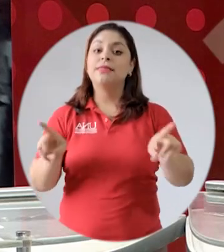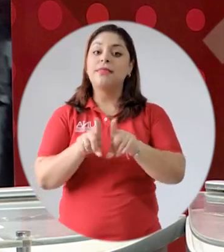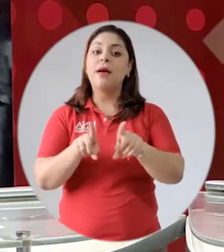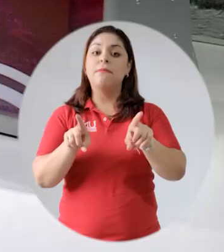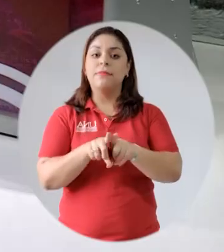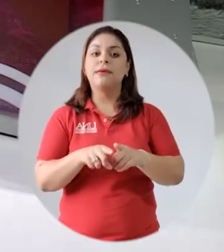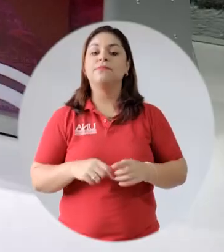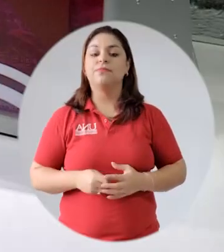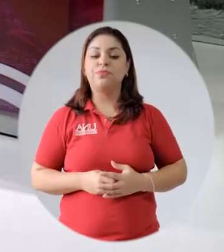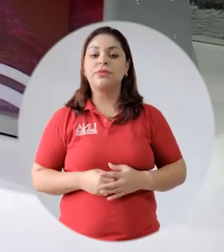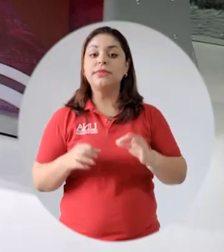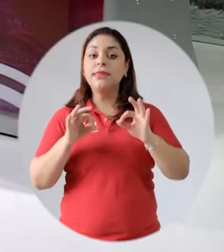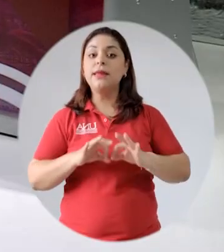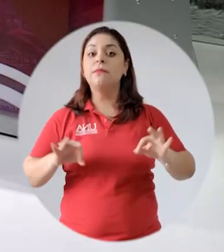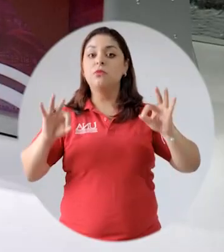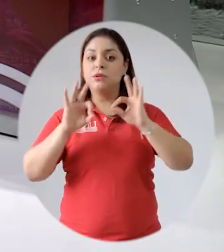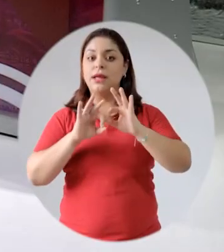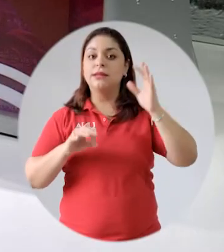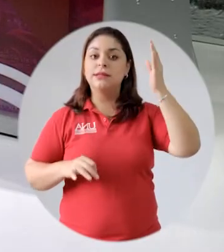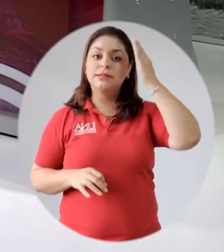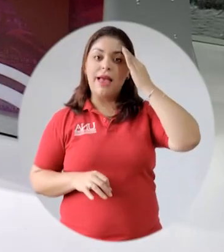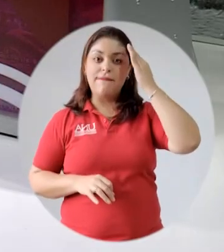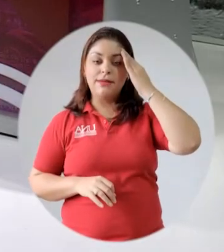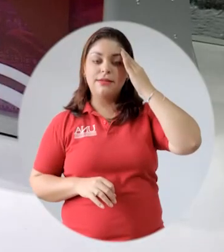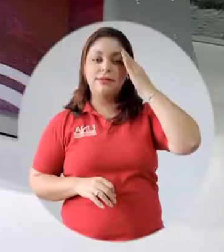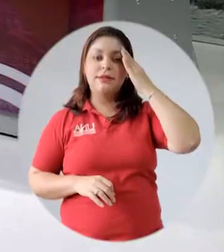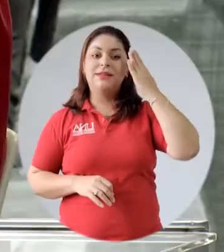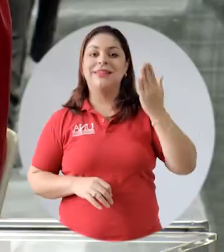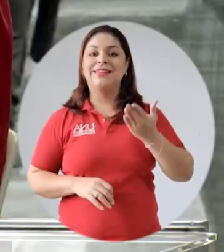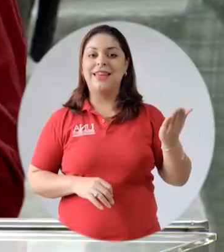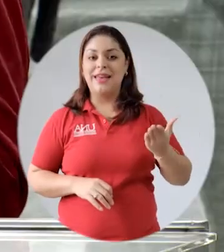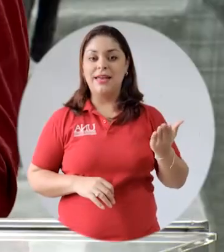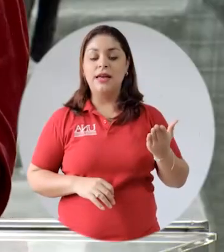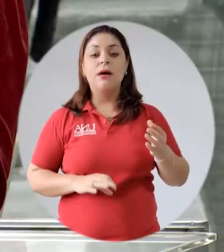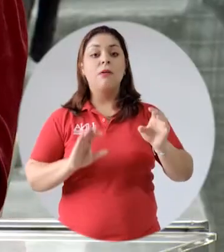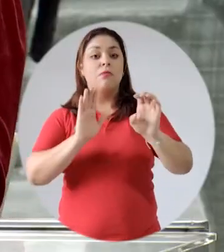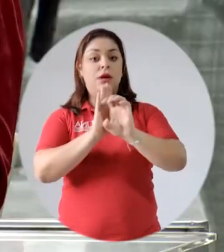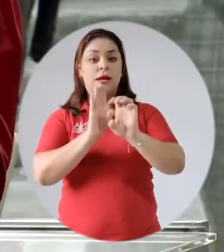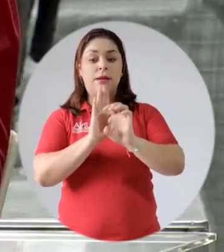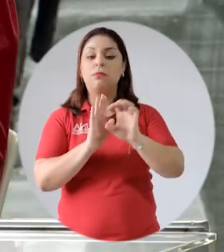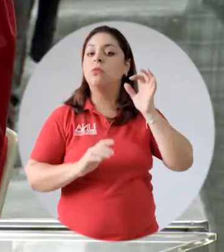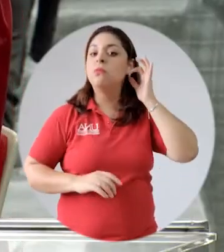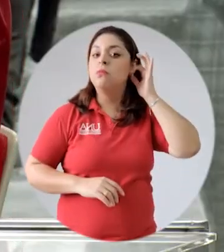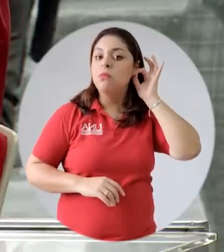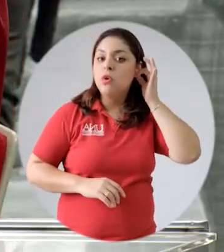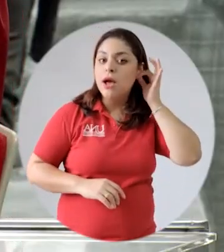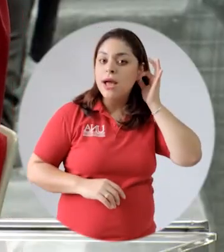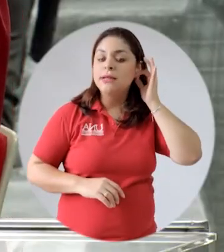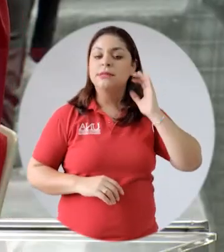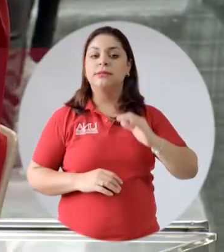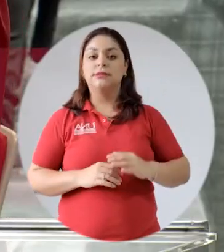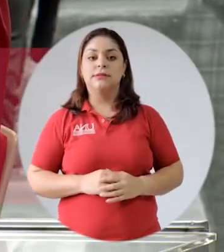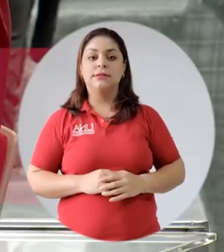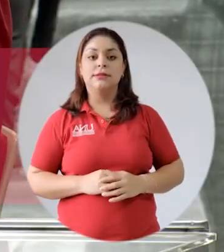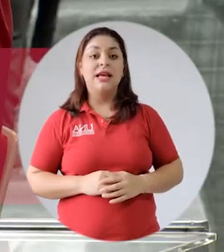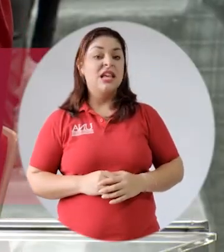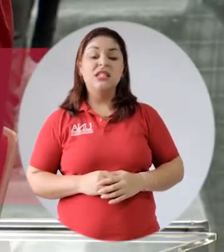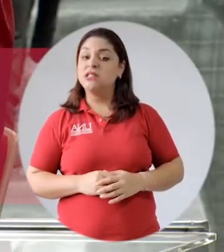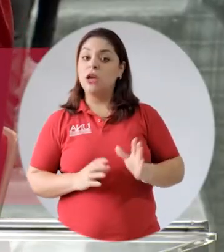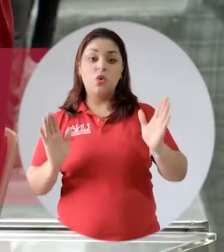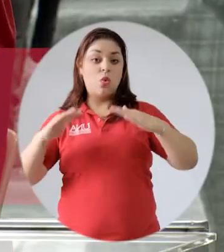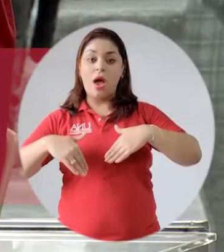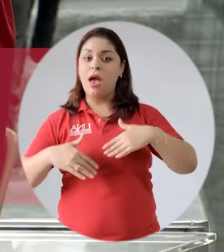migrantes o incluso si ya tenemos personas con discapacidad en el hogar, si ya tenemos, ¿verdad? Niños en alguna